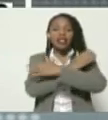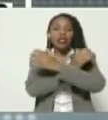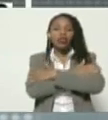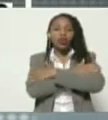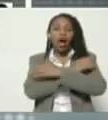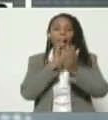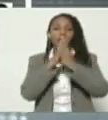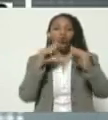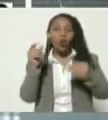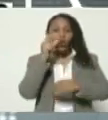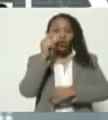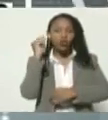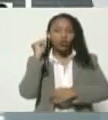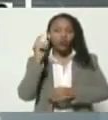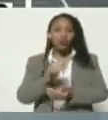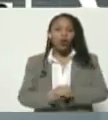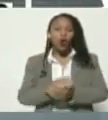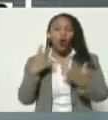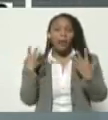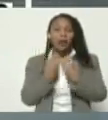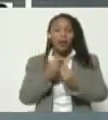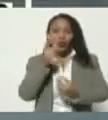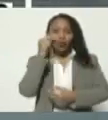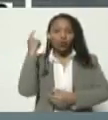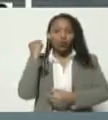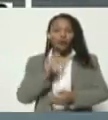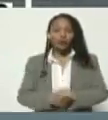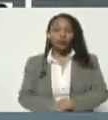Felicitaciones a todos y a todas, compañeros y compañeras.